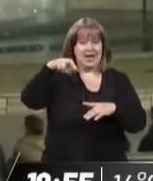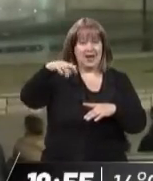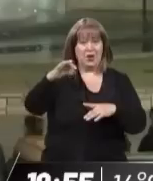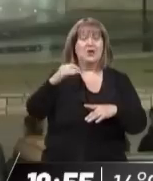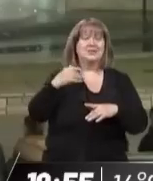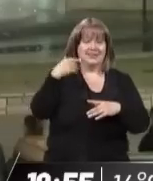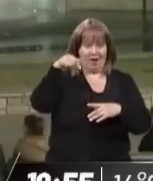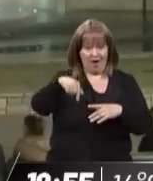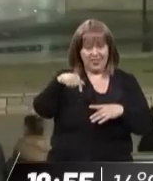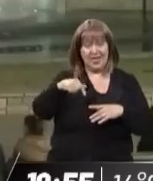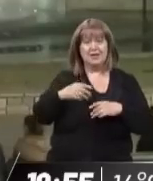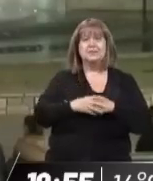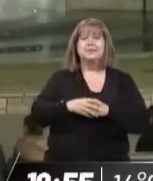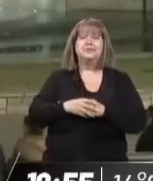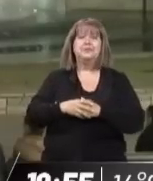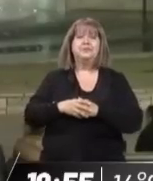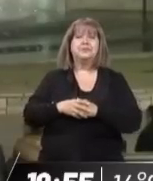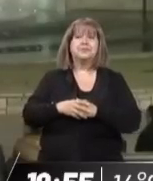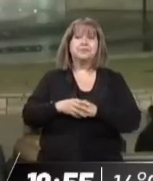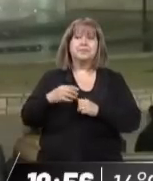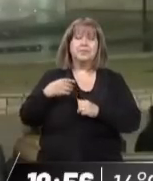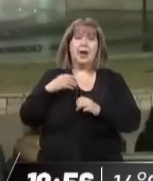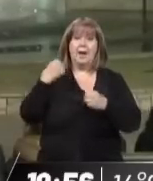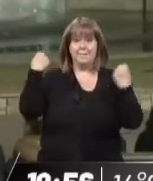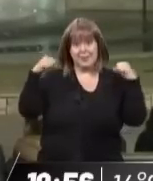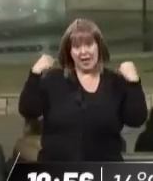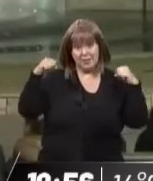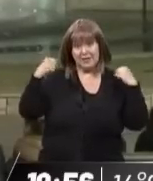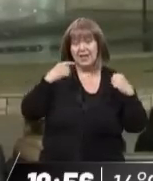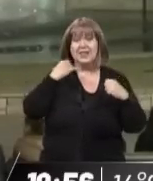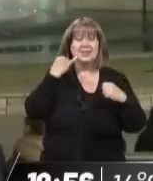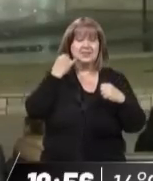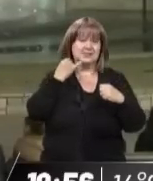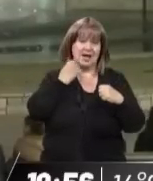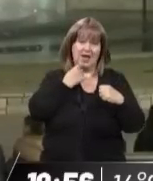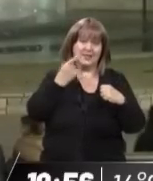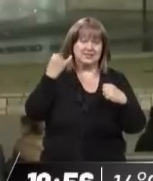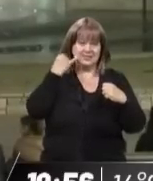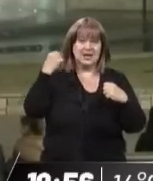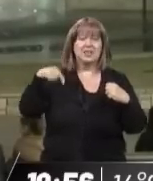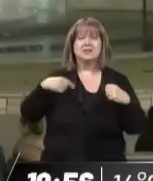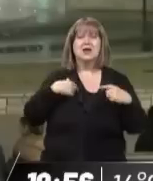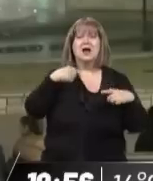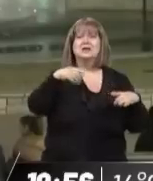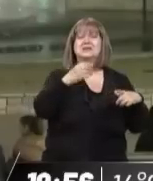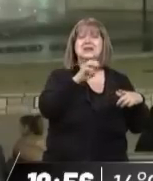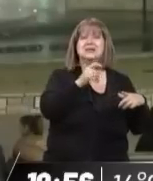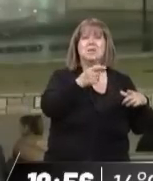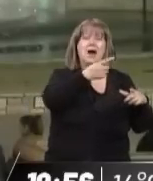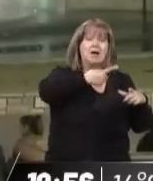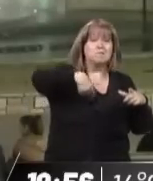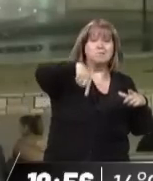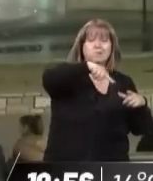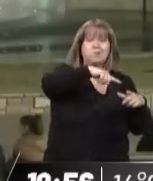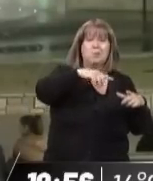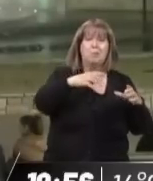llama Comiendo en el plato del perro, que tristemente tiene una vigencia descomunal. Digo,